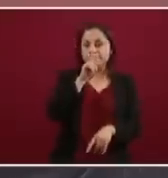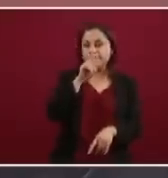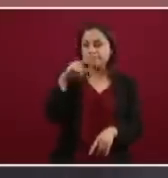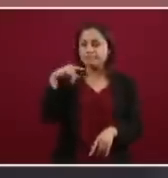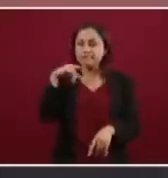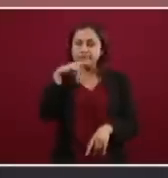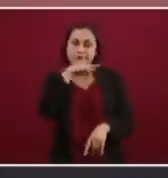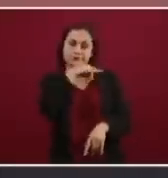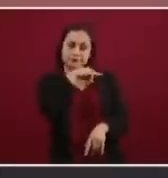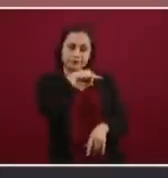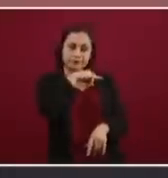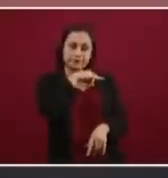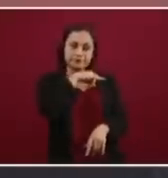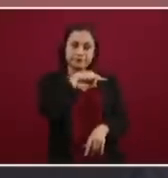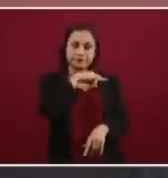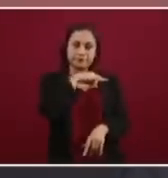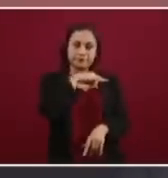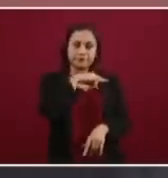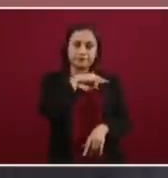pues entonces